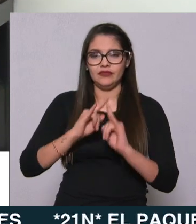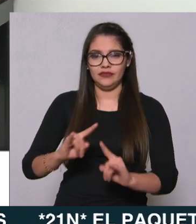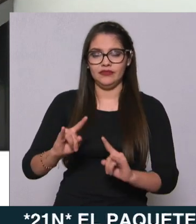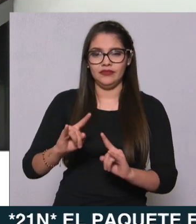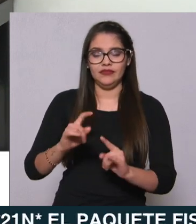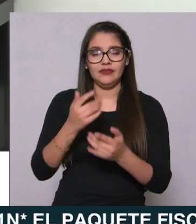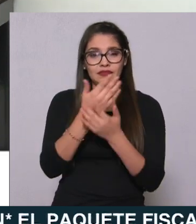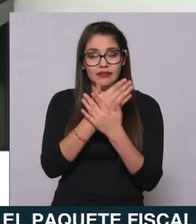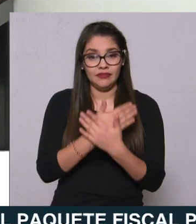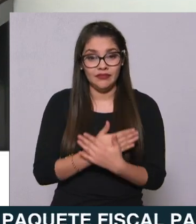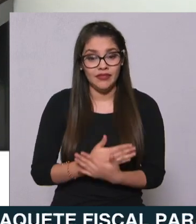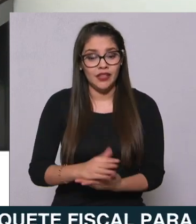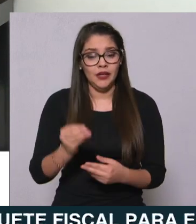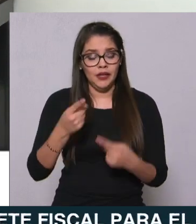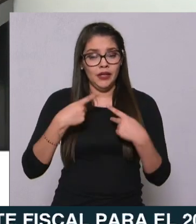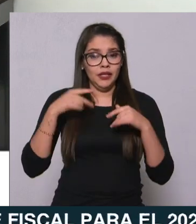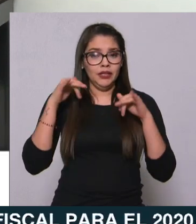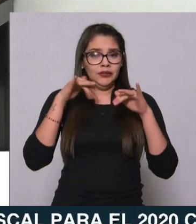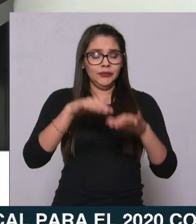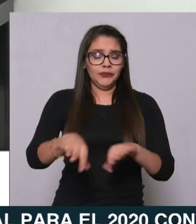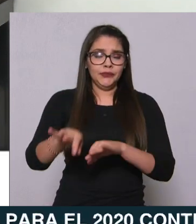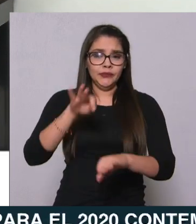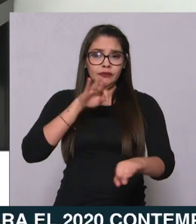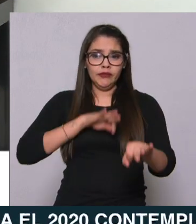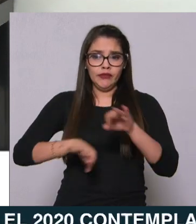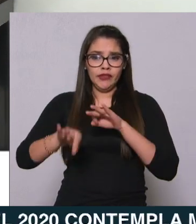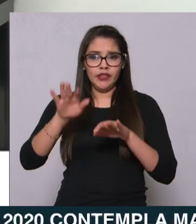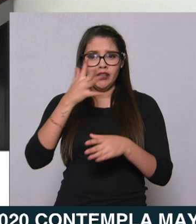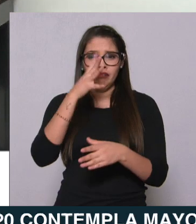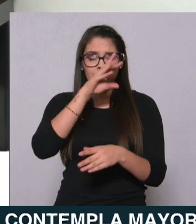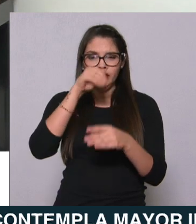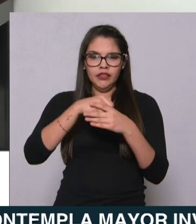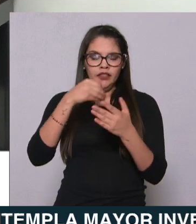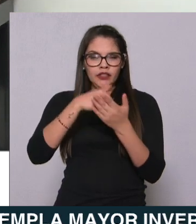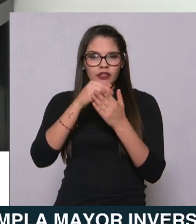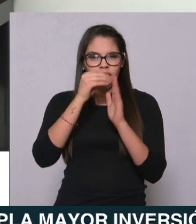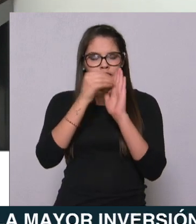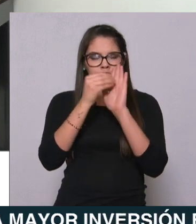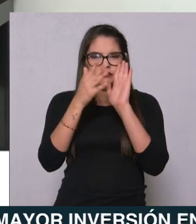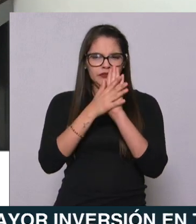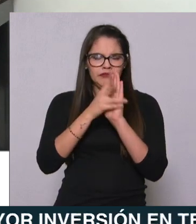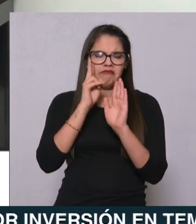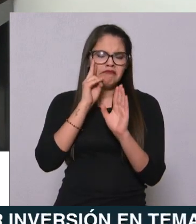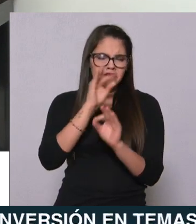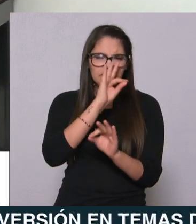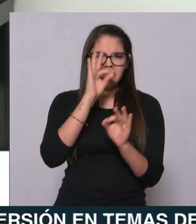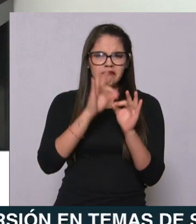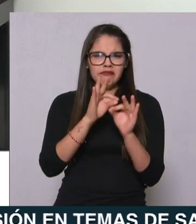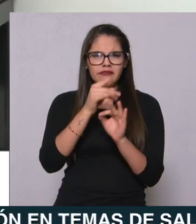la cantidad de gente que trabaja ahí, que tenemos una cifra a números cerrados de